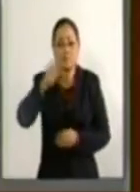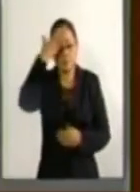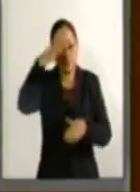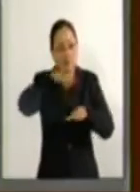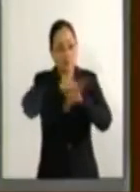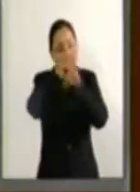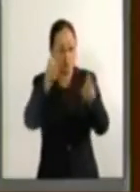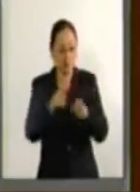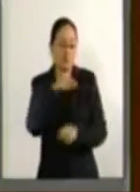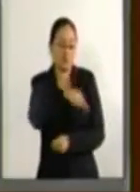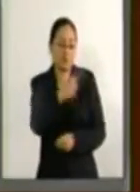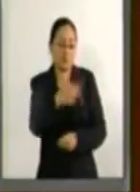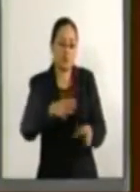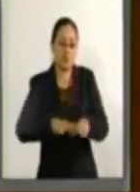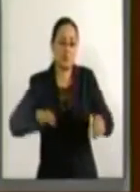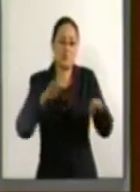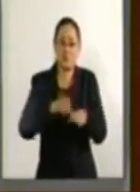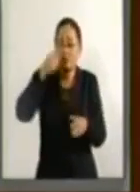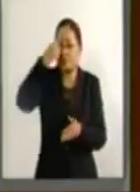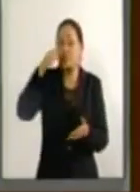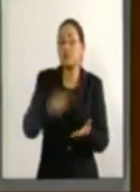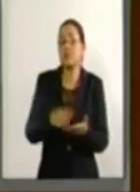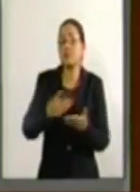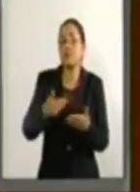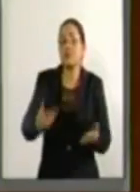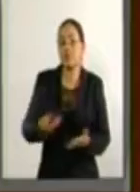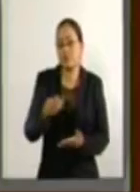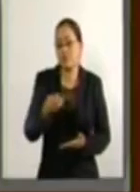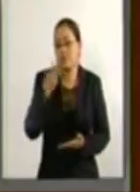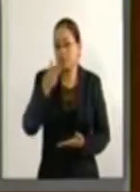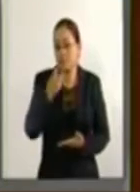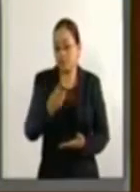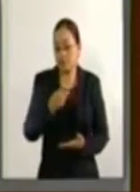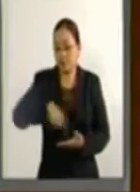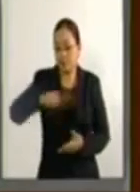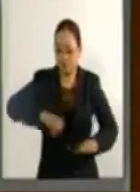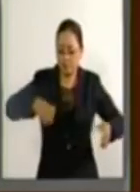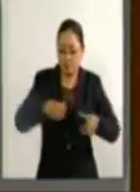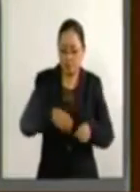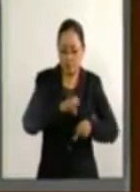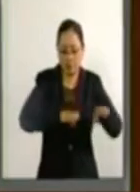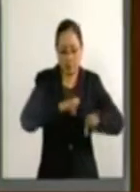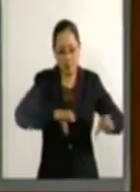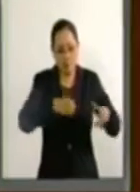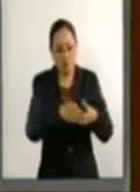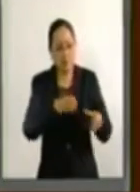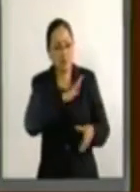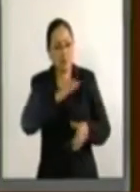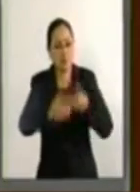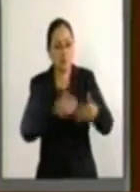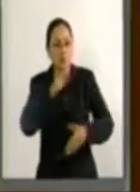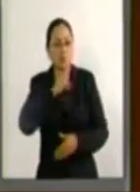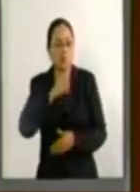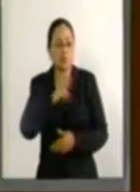materia. Entonces creo que es algo que también a través de nuestro consulado se puede seguir